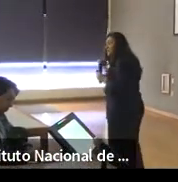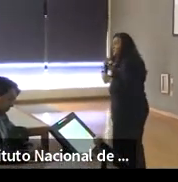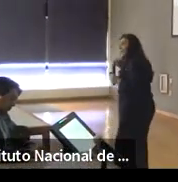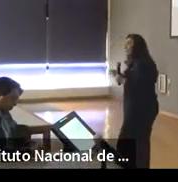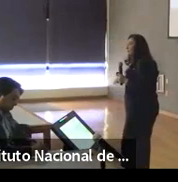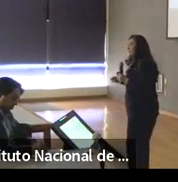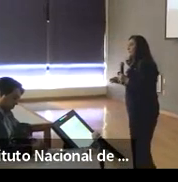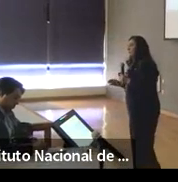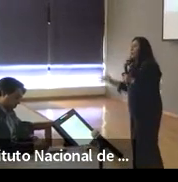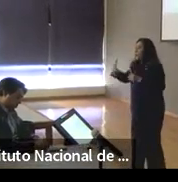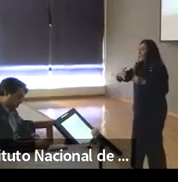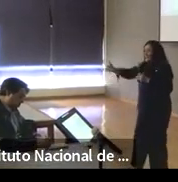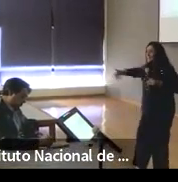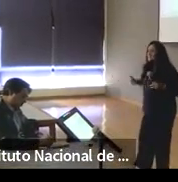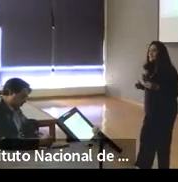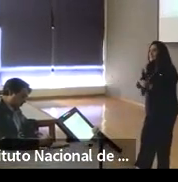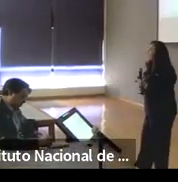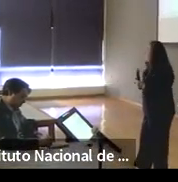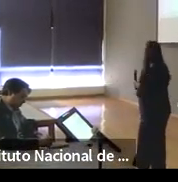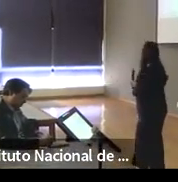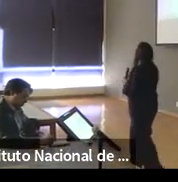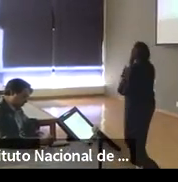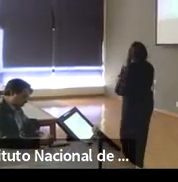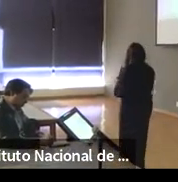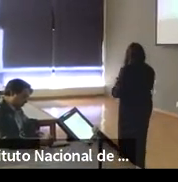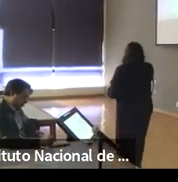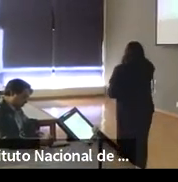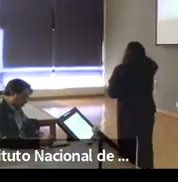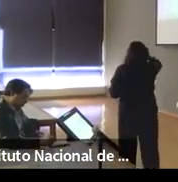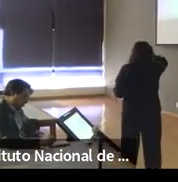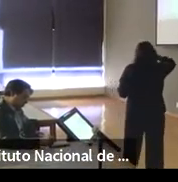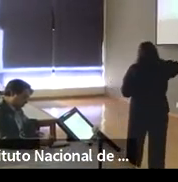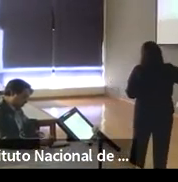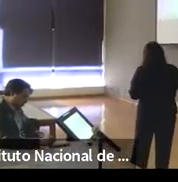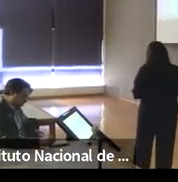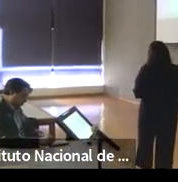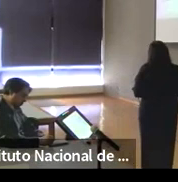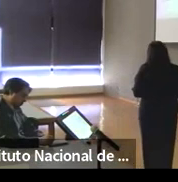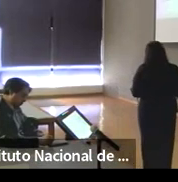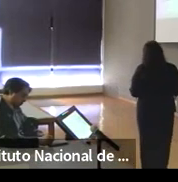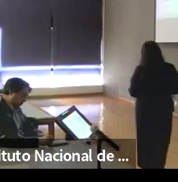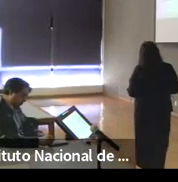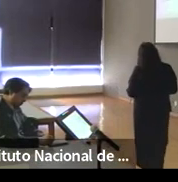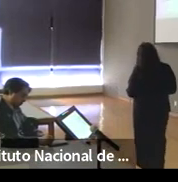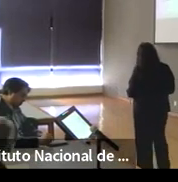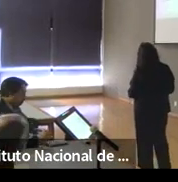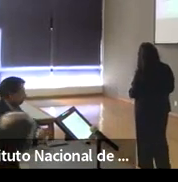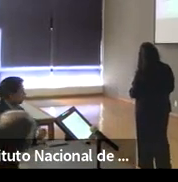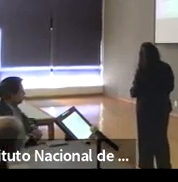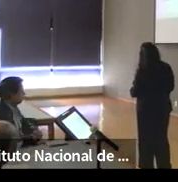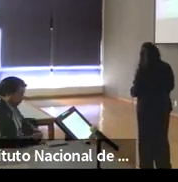de interactuar socialmente con la gente que está cerca de ti por eso es muy importante que